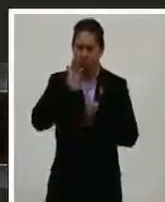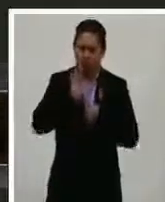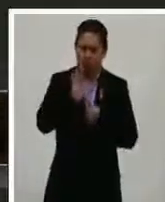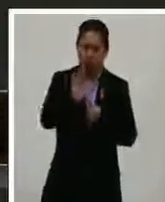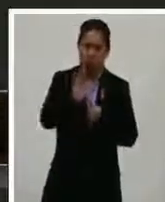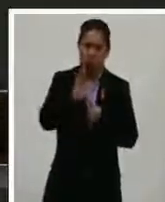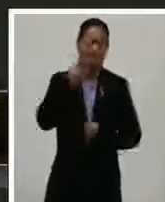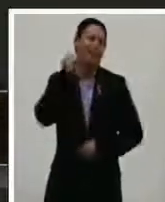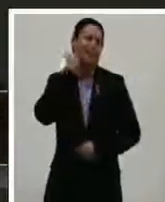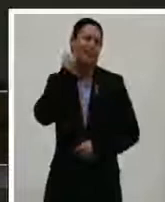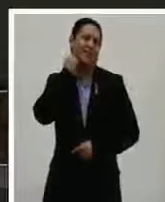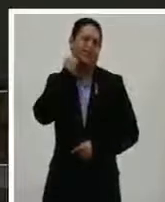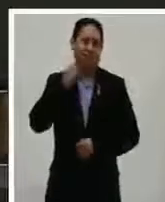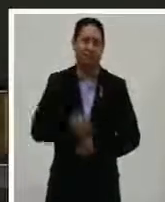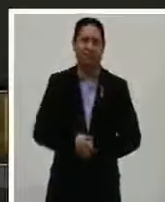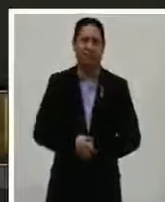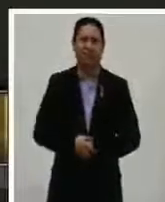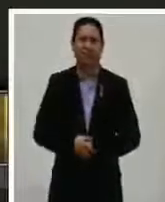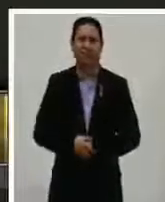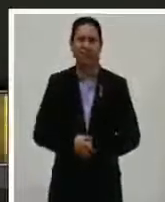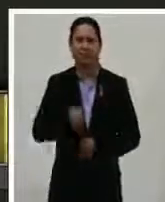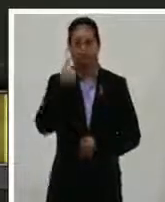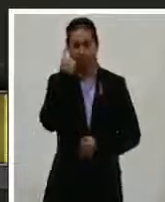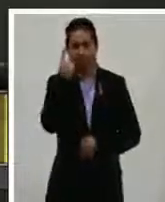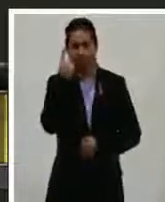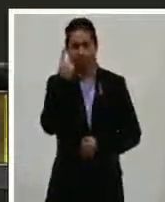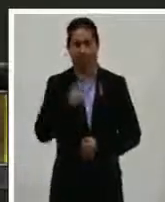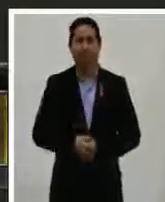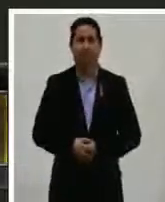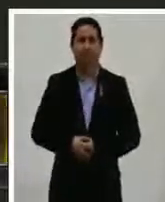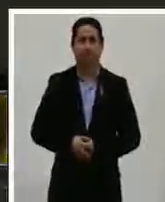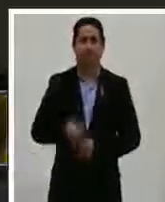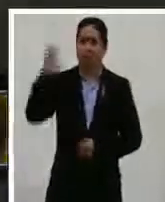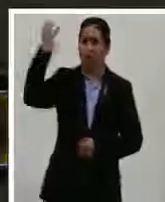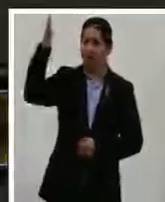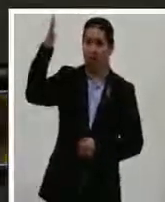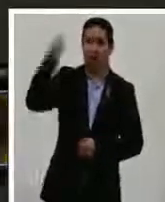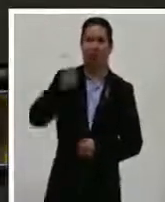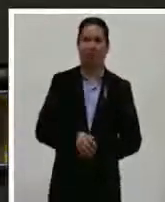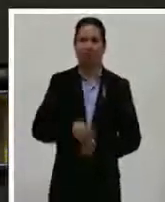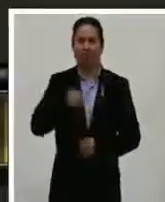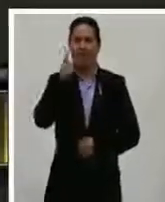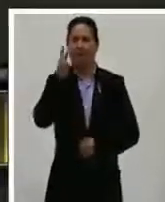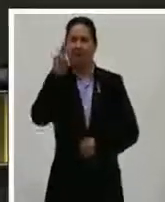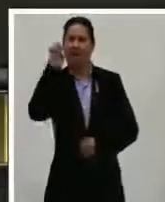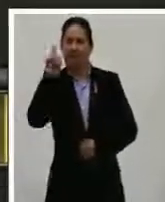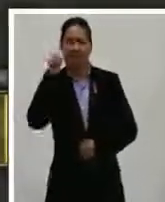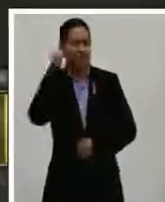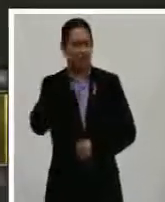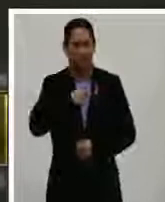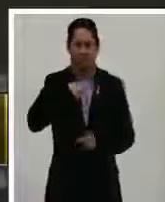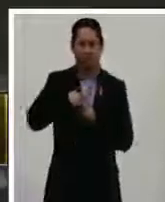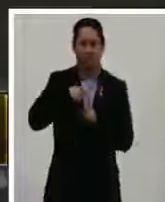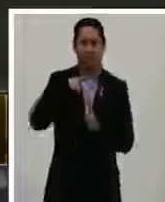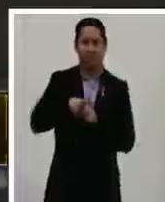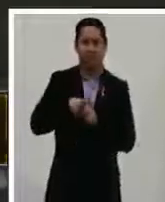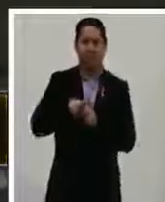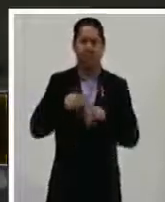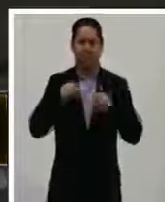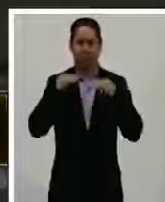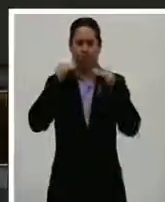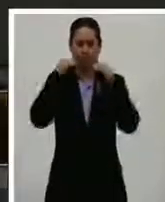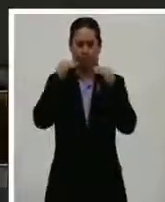del senado primero porque desde el sol azteca hemos votado a favor siempre de la congruencia